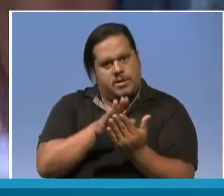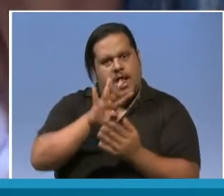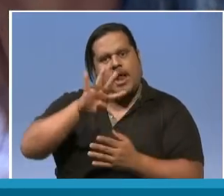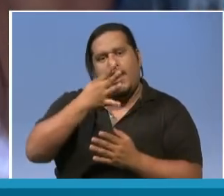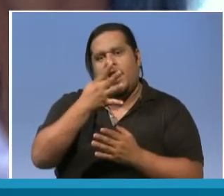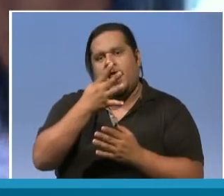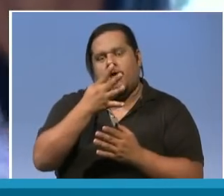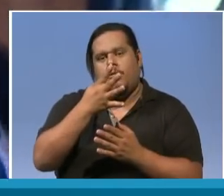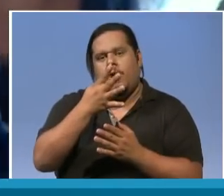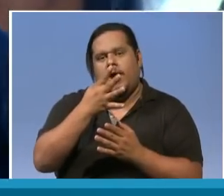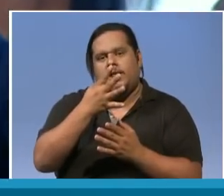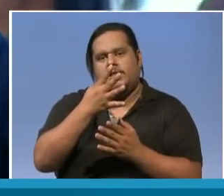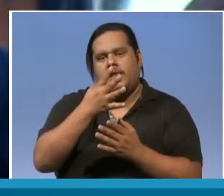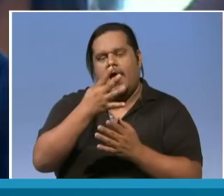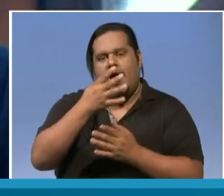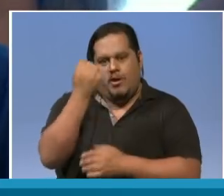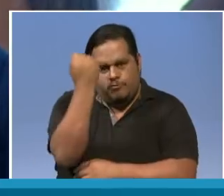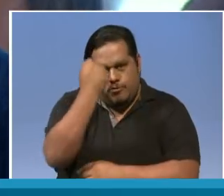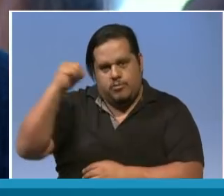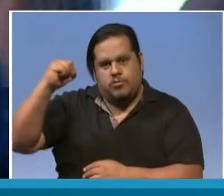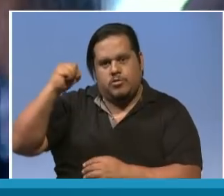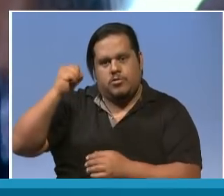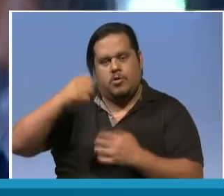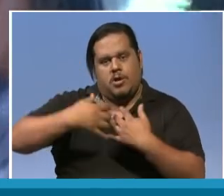cuarta revolución industrial.